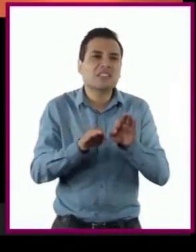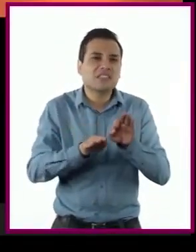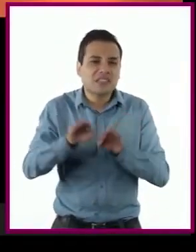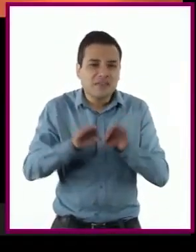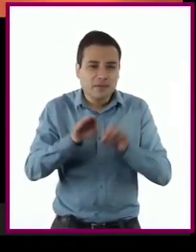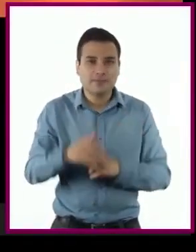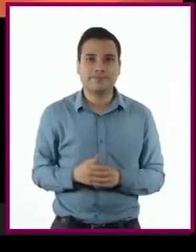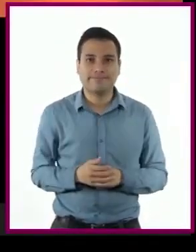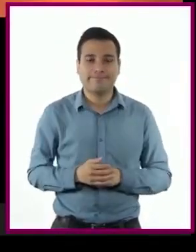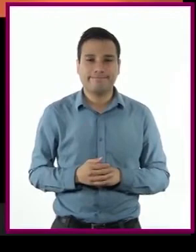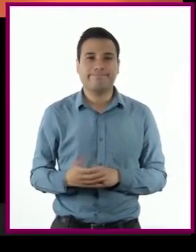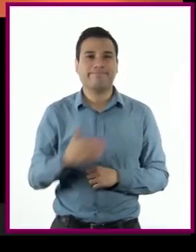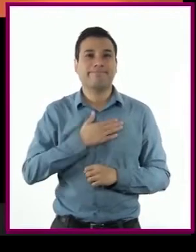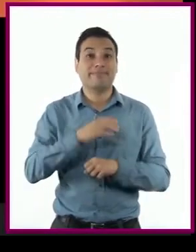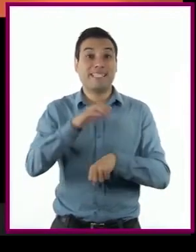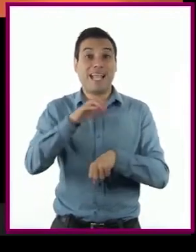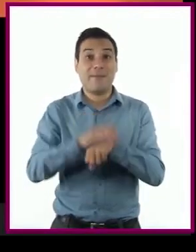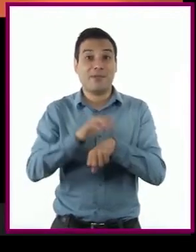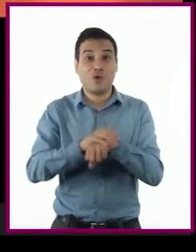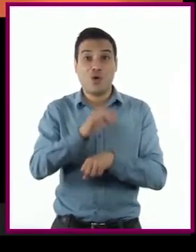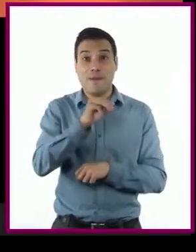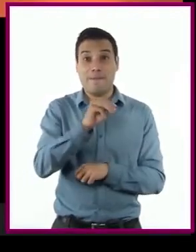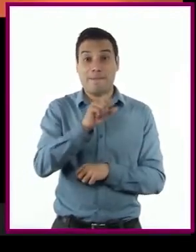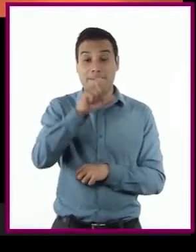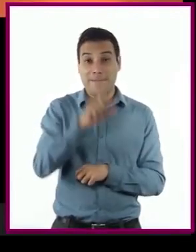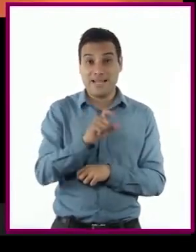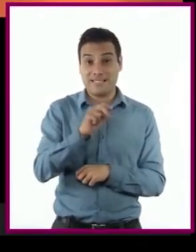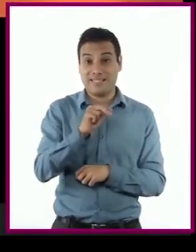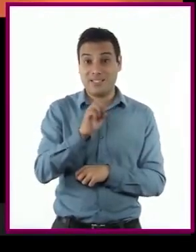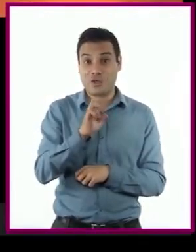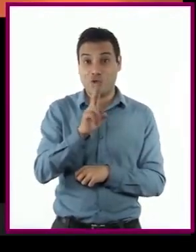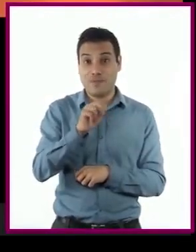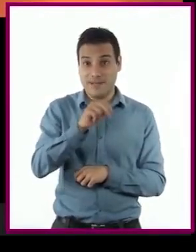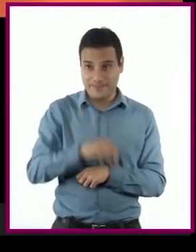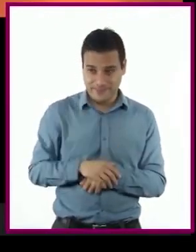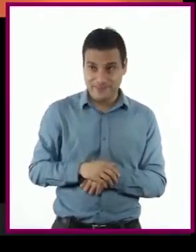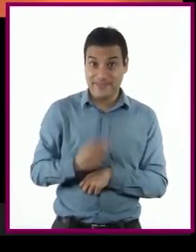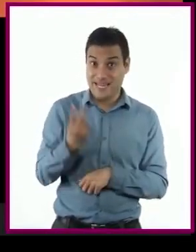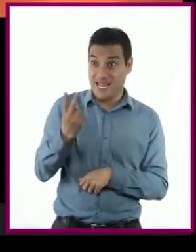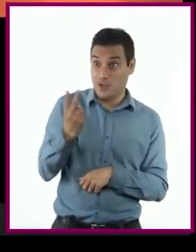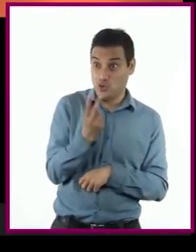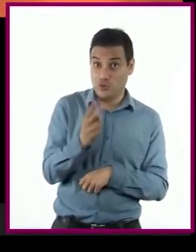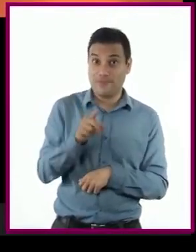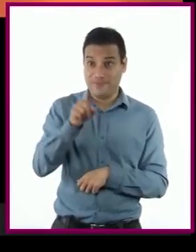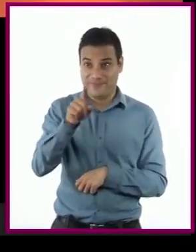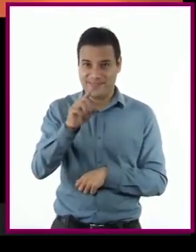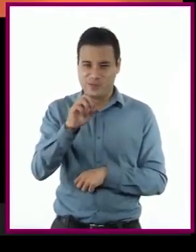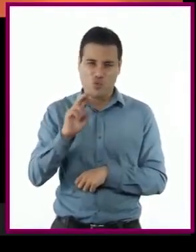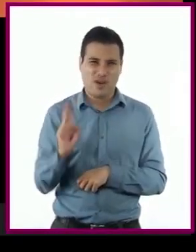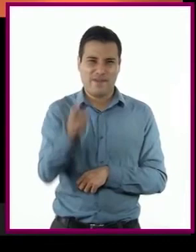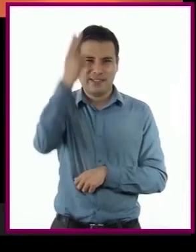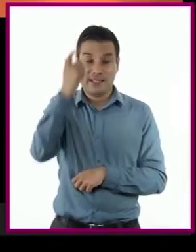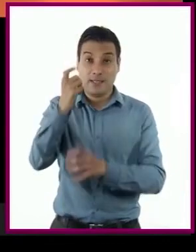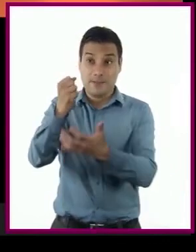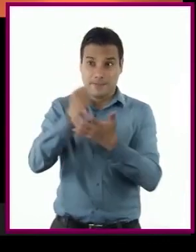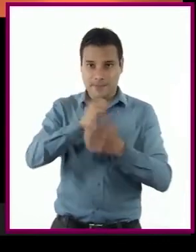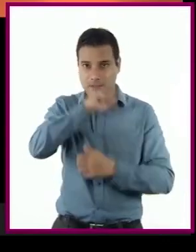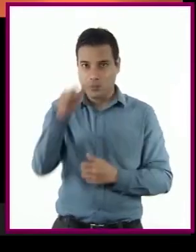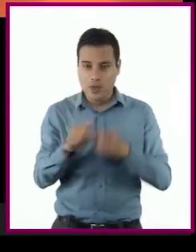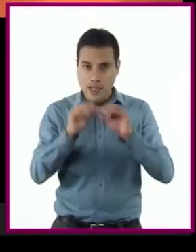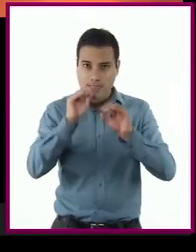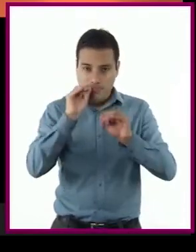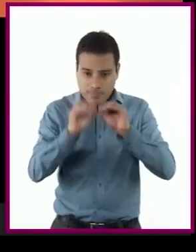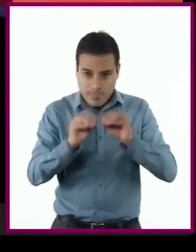allí encontré a mi amigo Max Newman. Y con el patrocinio de la Royal Society nos dedicamos a crear computadoras,